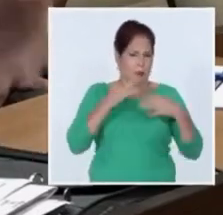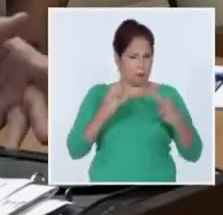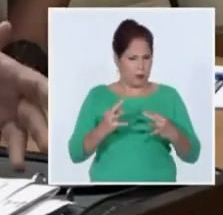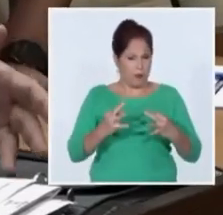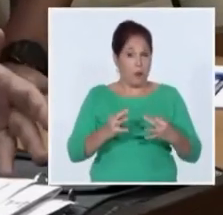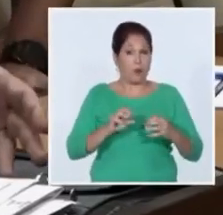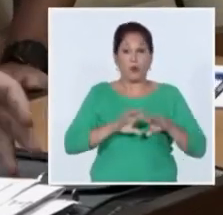capacidad de respuesta sea rápida